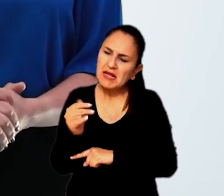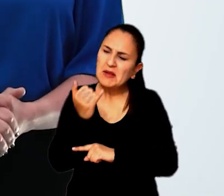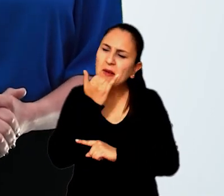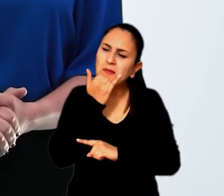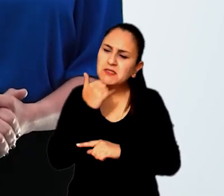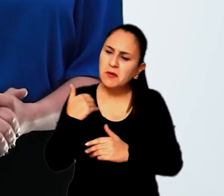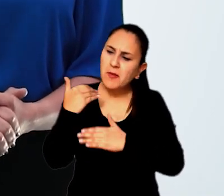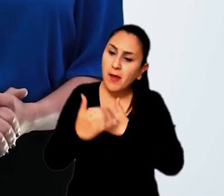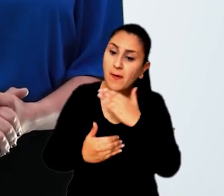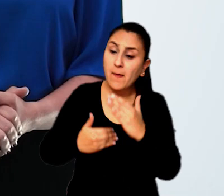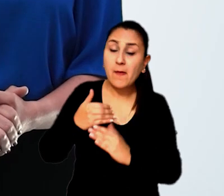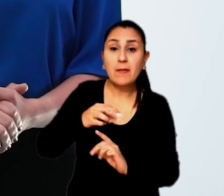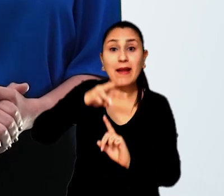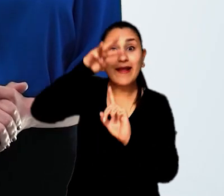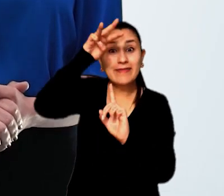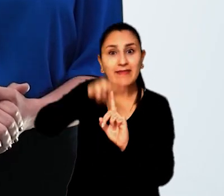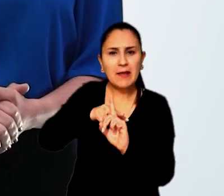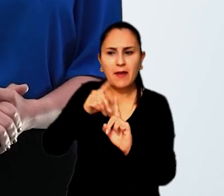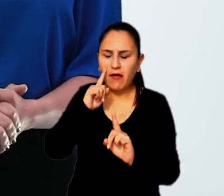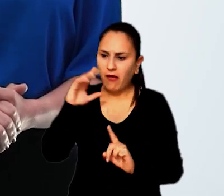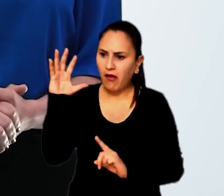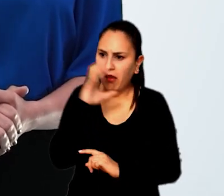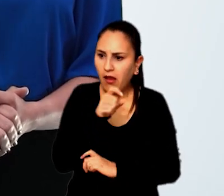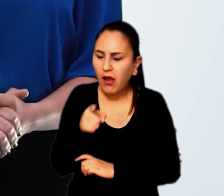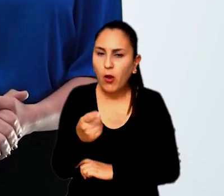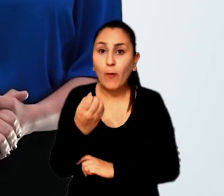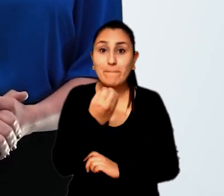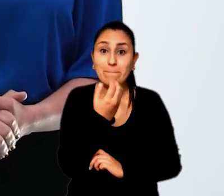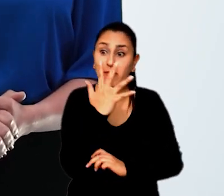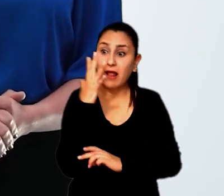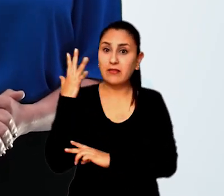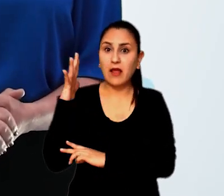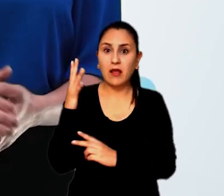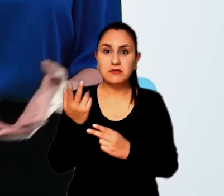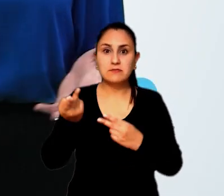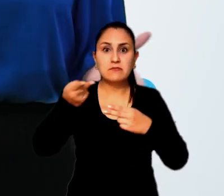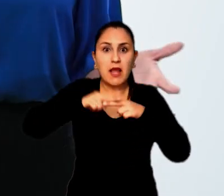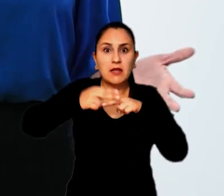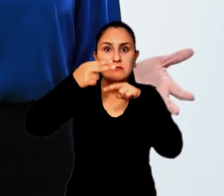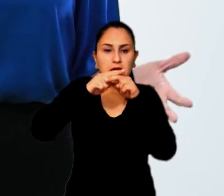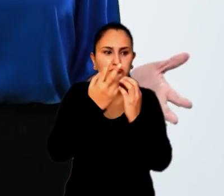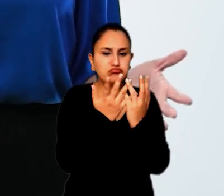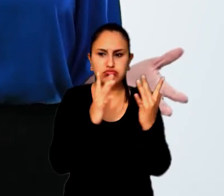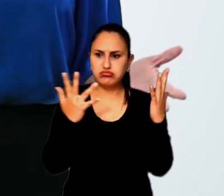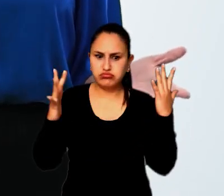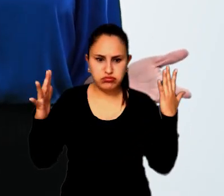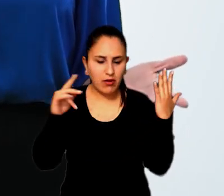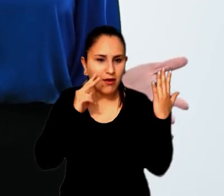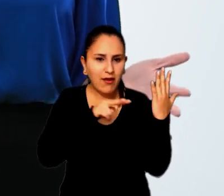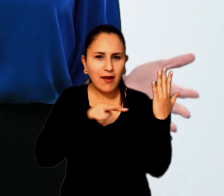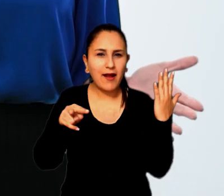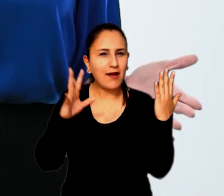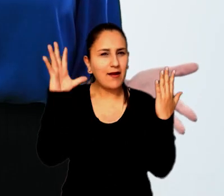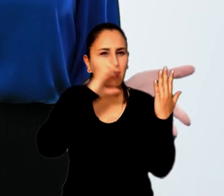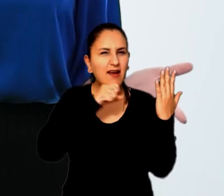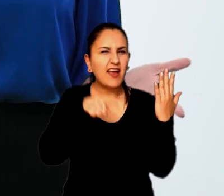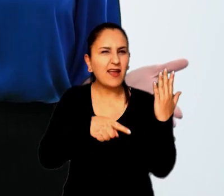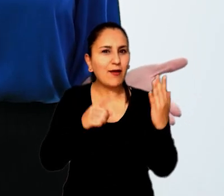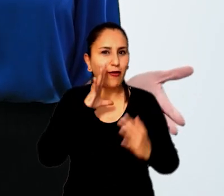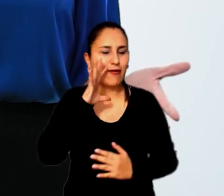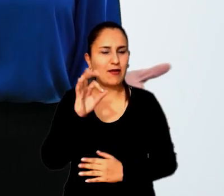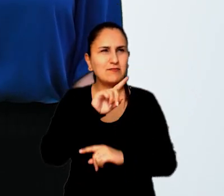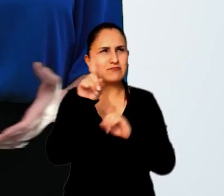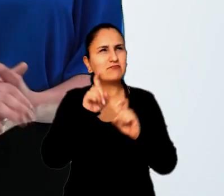dio cuenta de que el número de plantas había aumentado teniendo en cuenta lo anterior pedro se pregunta de dónde obtiene la